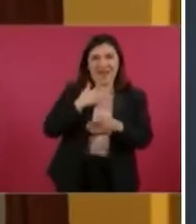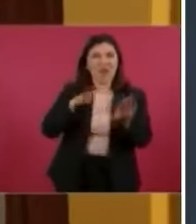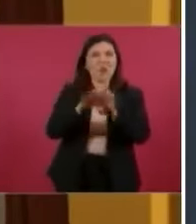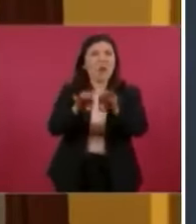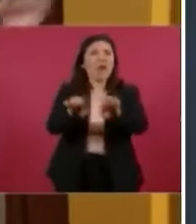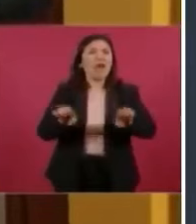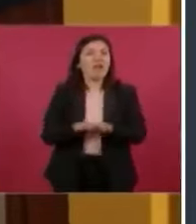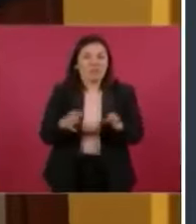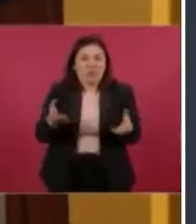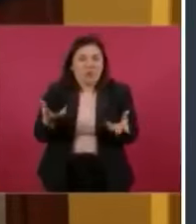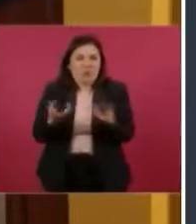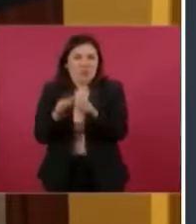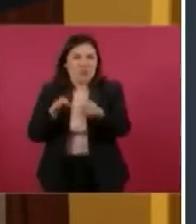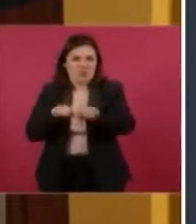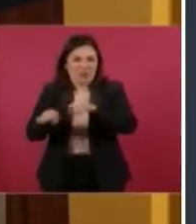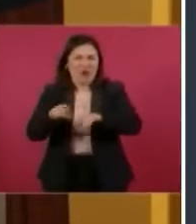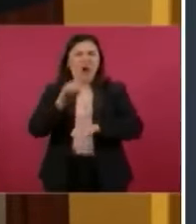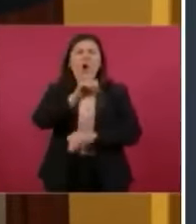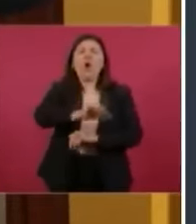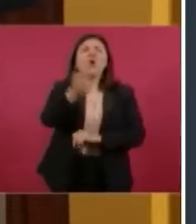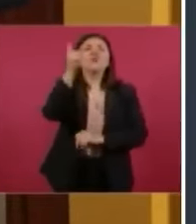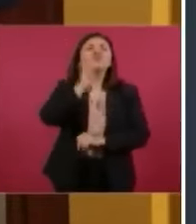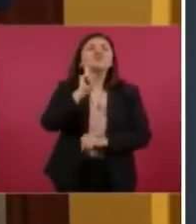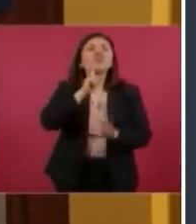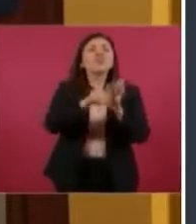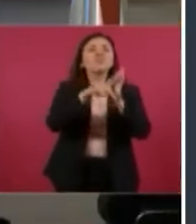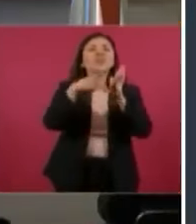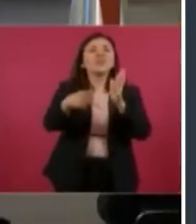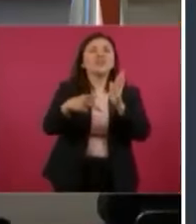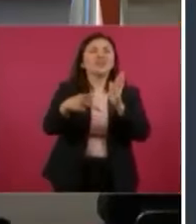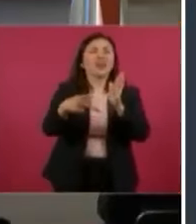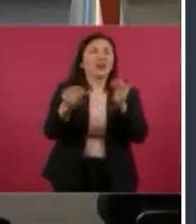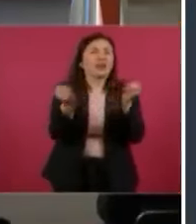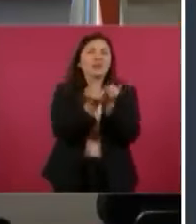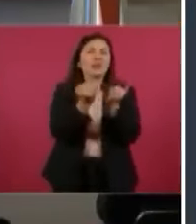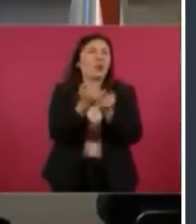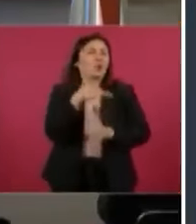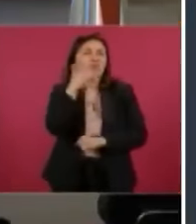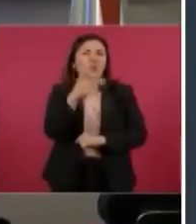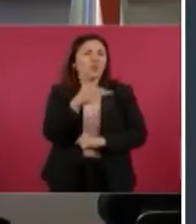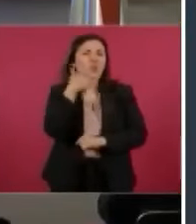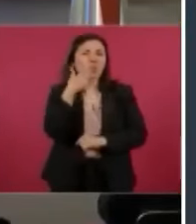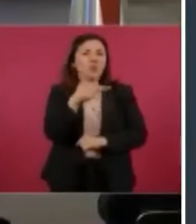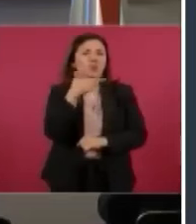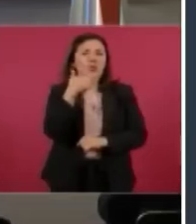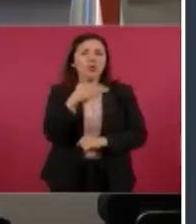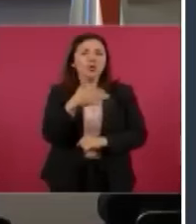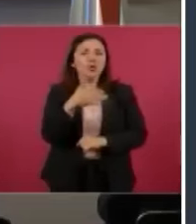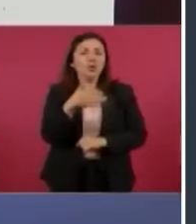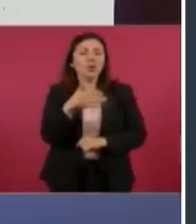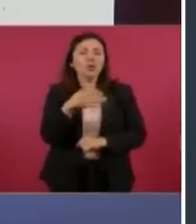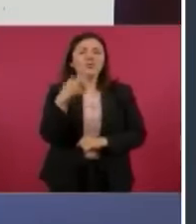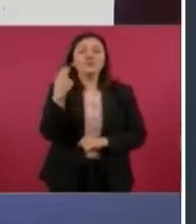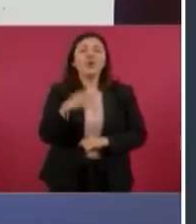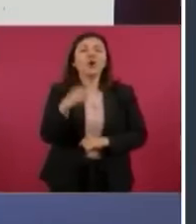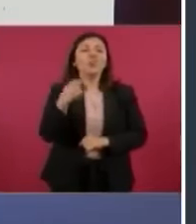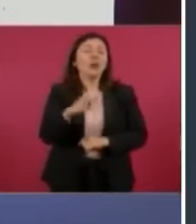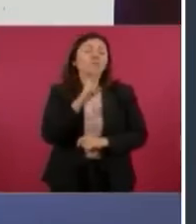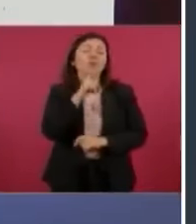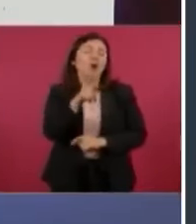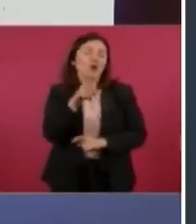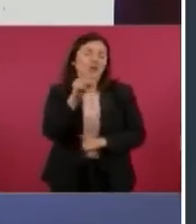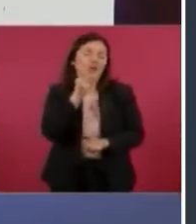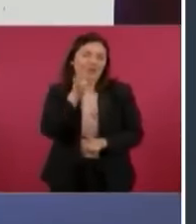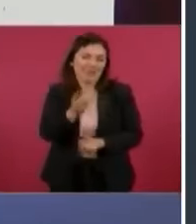presidente Jesús Ramírez más de una semana antes de la publicación y le proporcionamos un resumen detallado de los